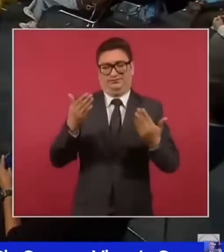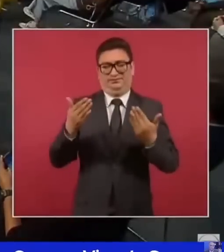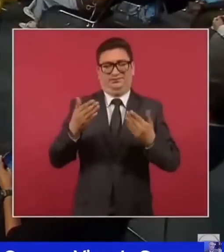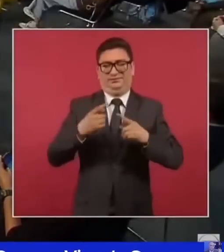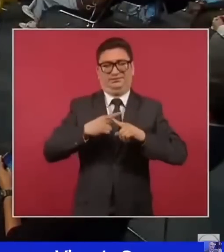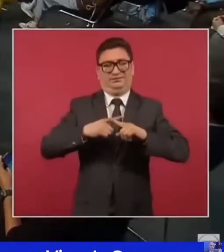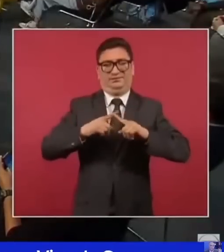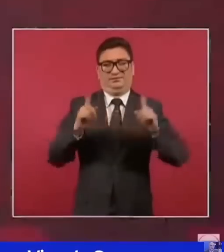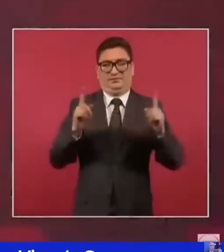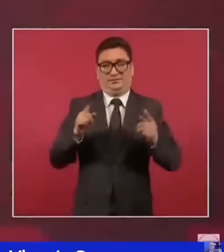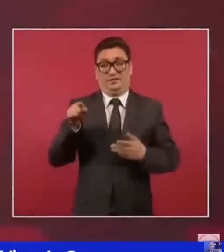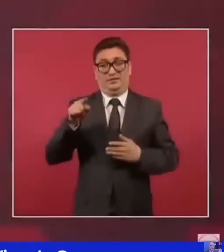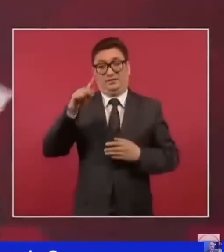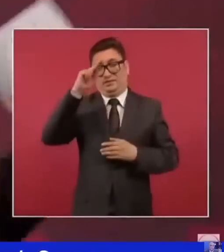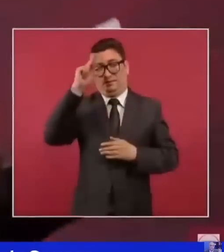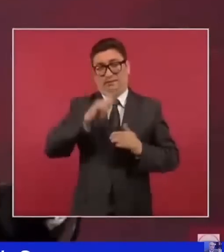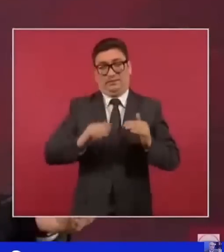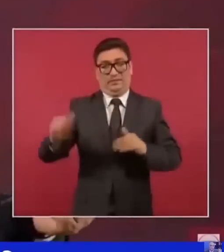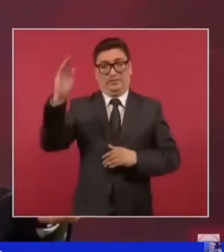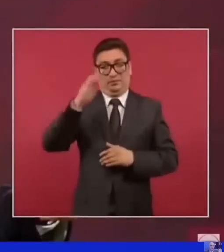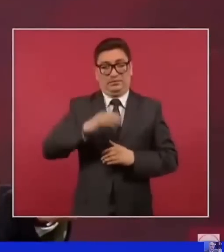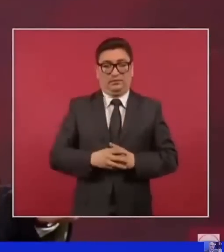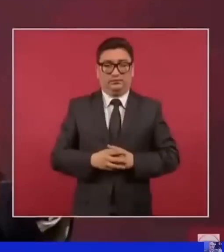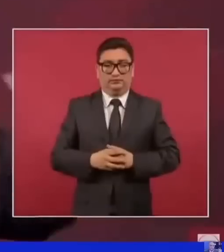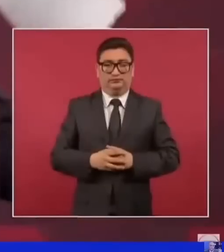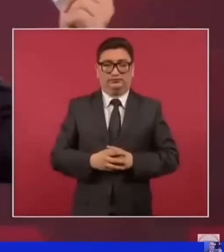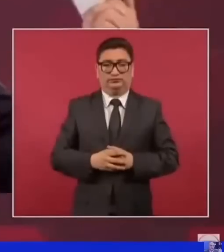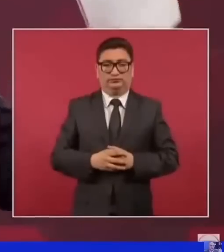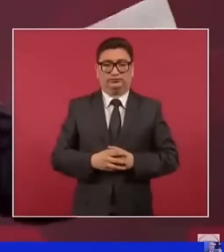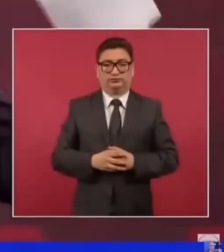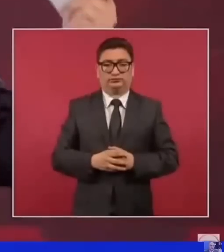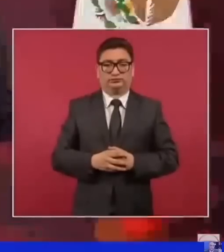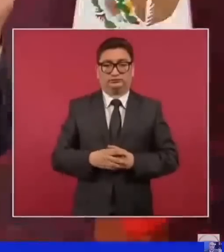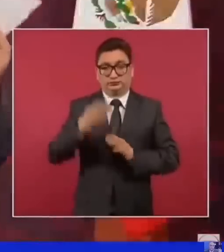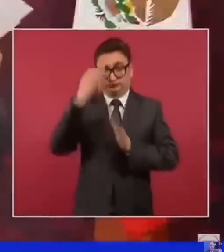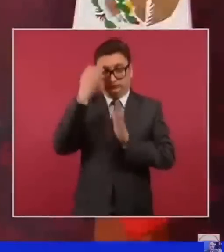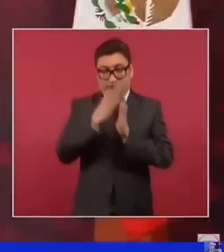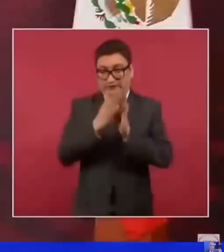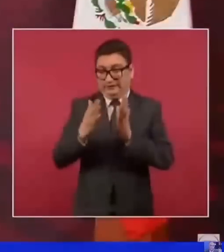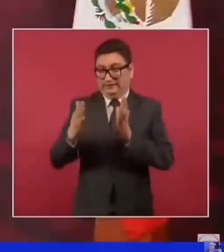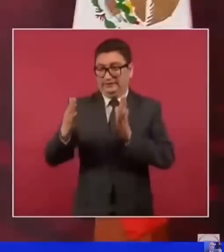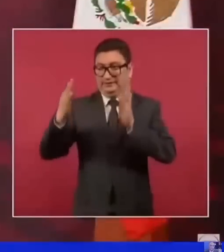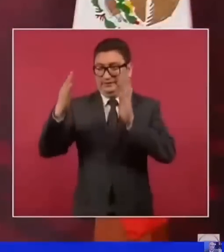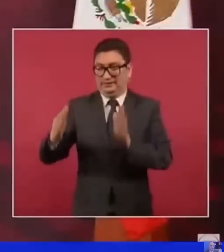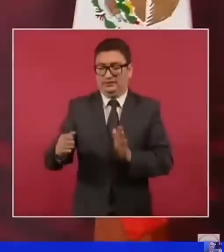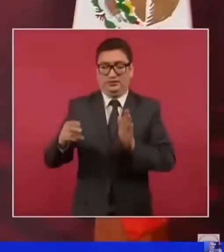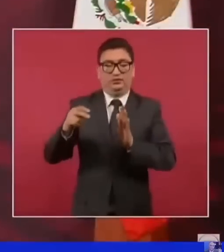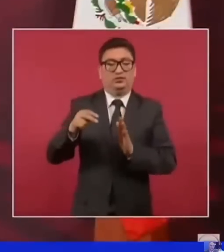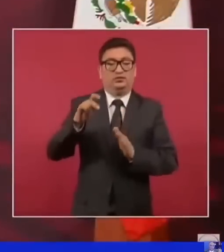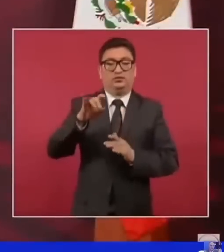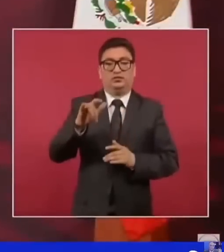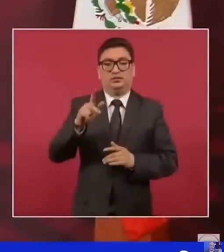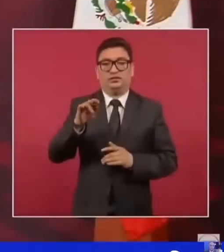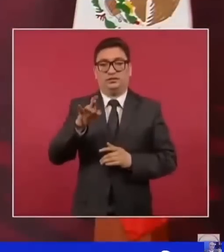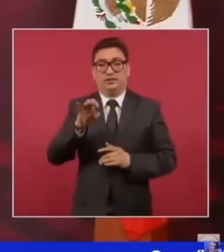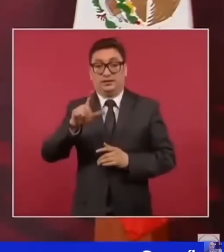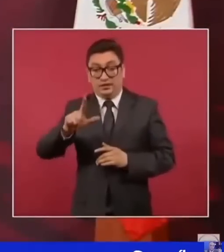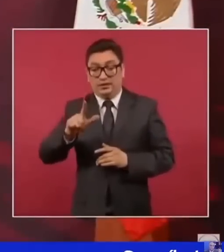Nada, absolutamente. No, el periodo neoliberal fue terrible en México.